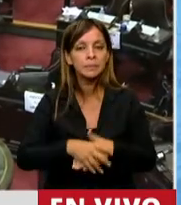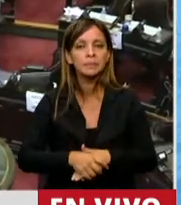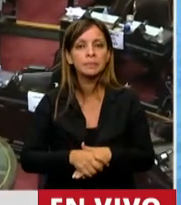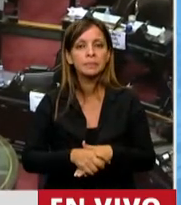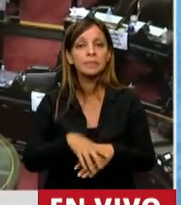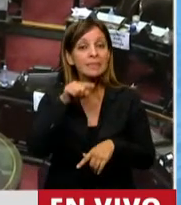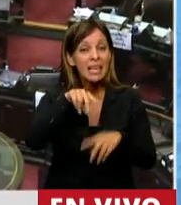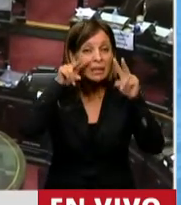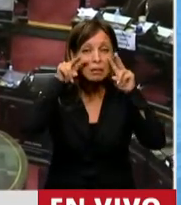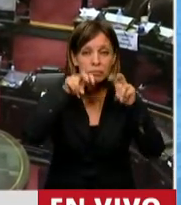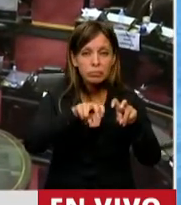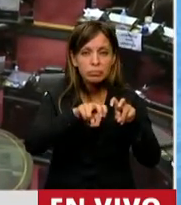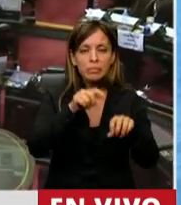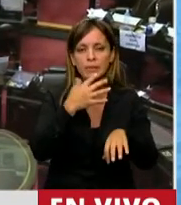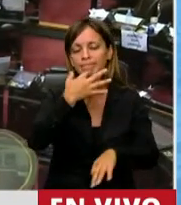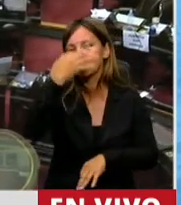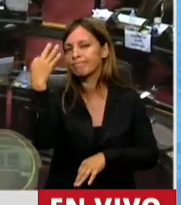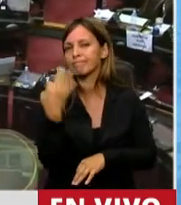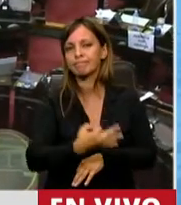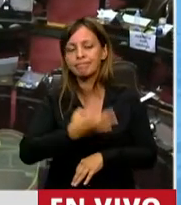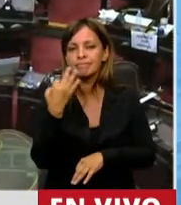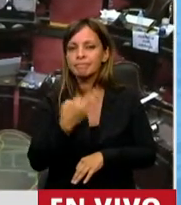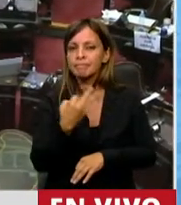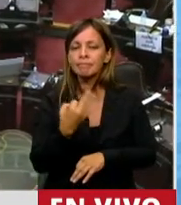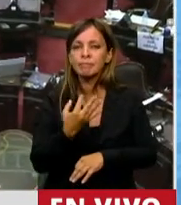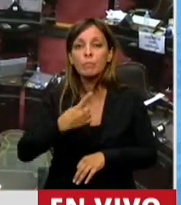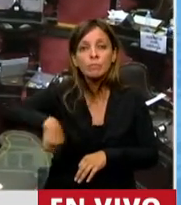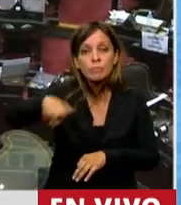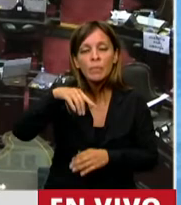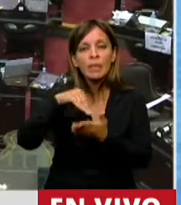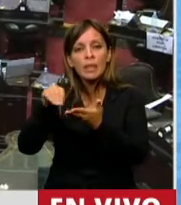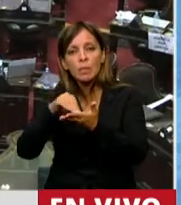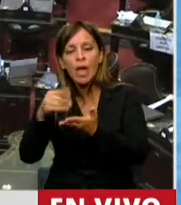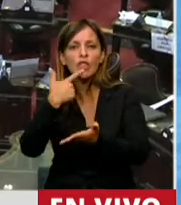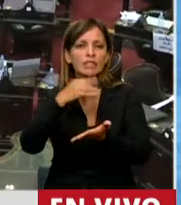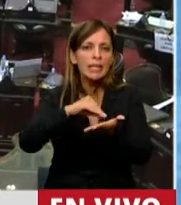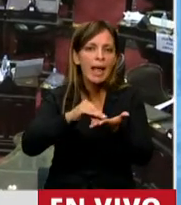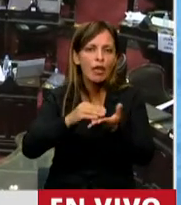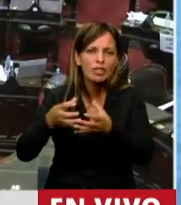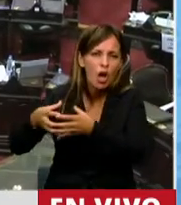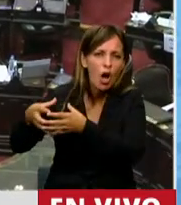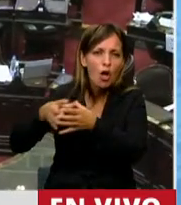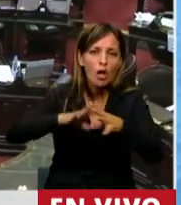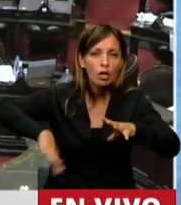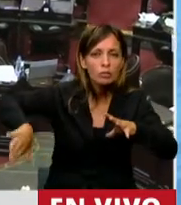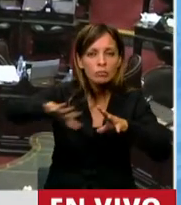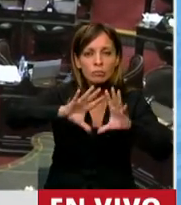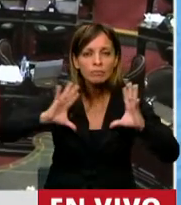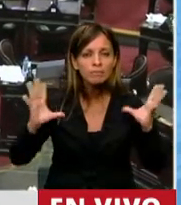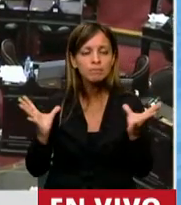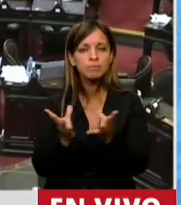es absolutamente ejemplar. Y todos los diputados y senadores de todos los bloques han